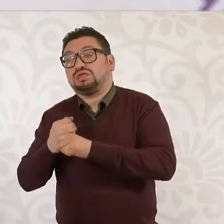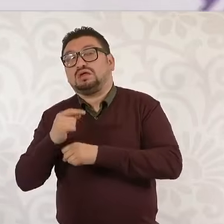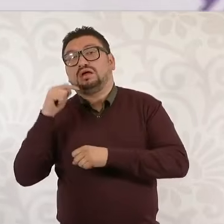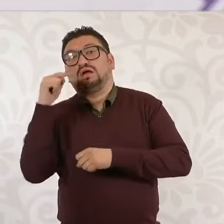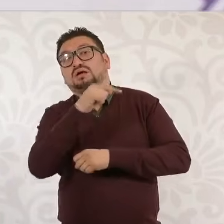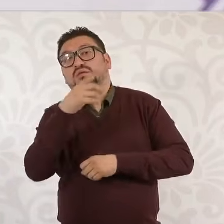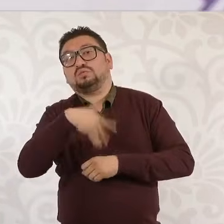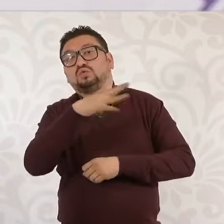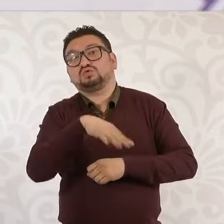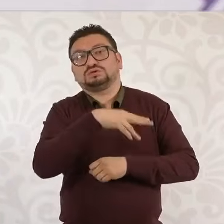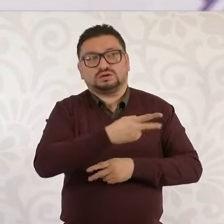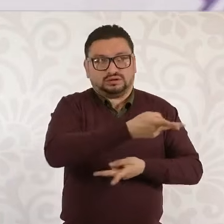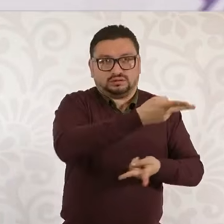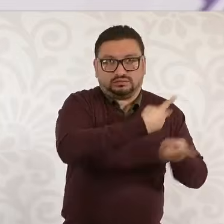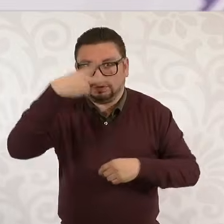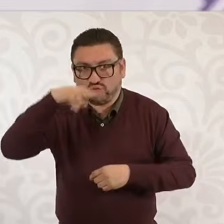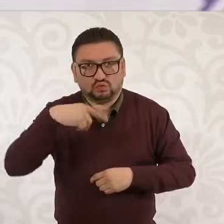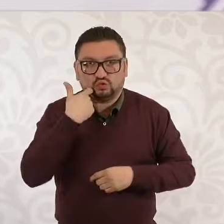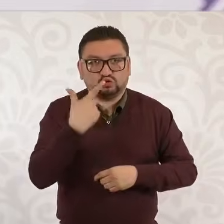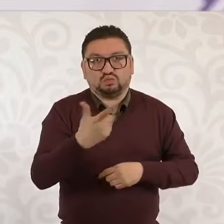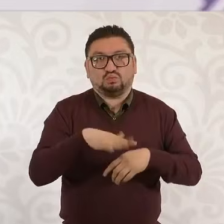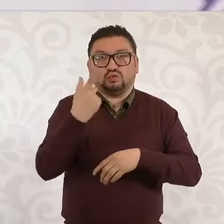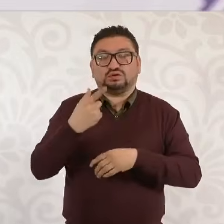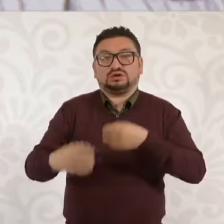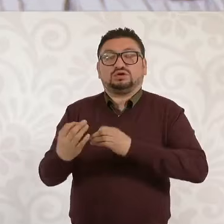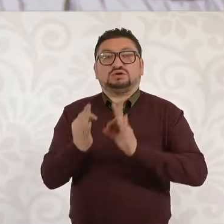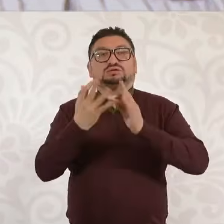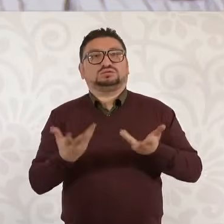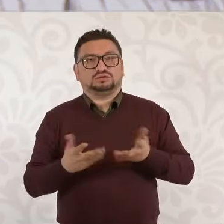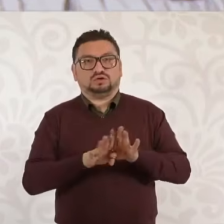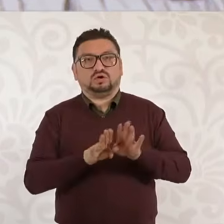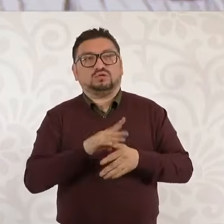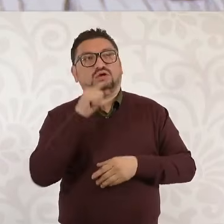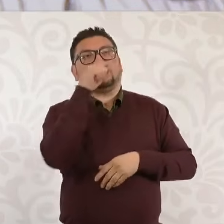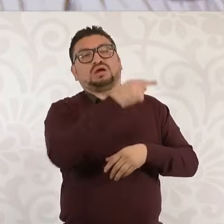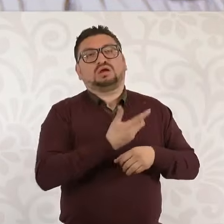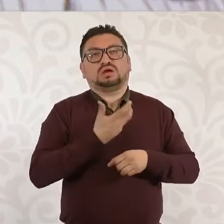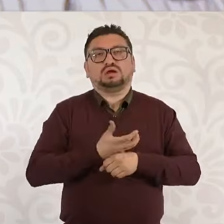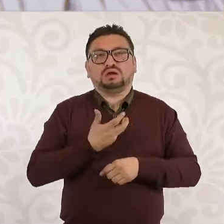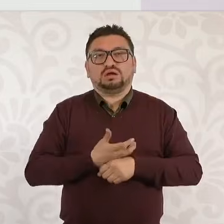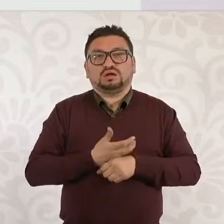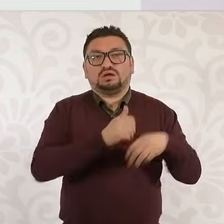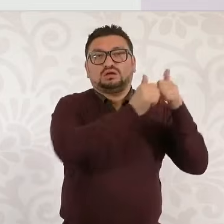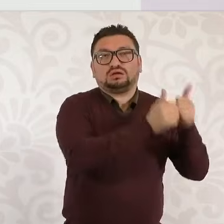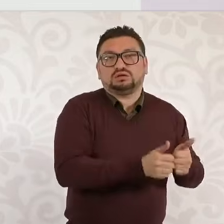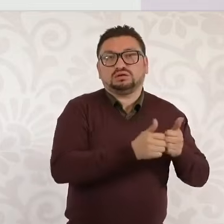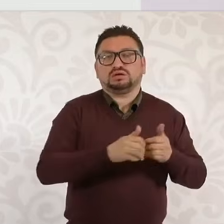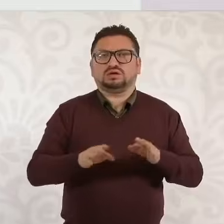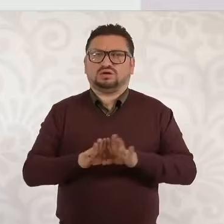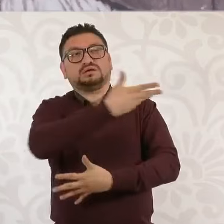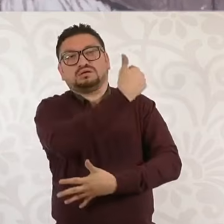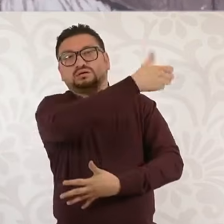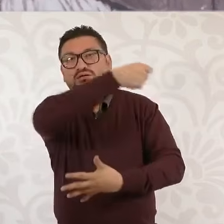quieras venir al país a enfrentar la justicia y que luego salgas electo senador o diputado plurinominal con fuero. No, eso